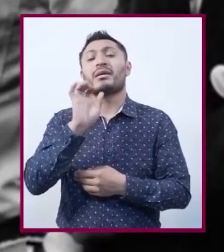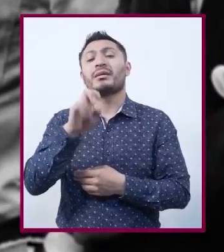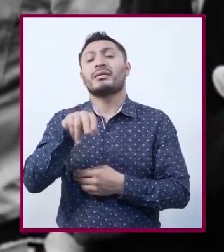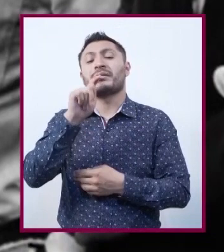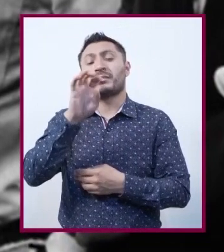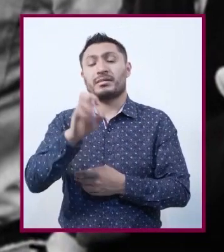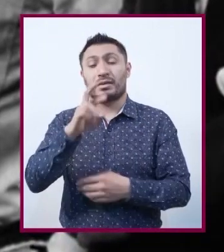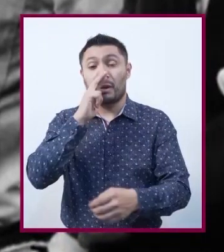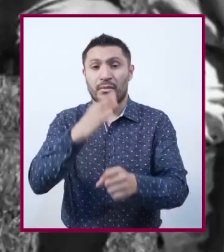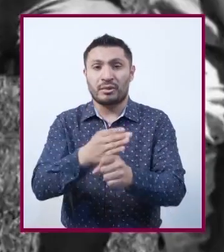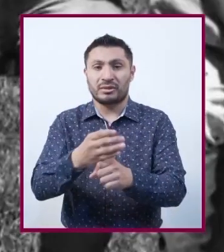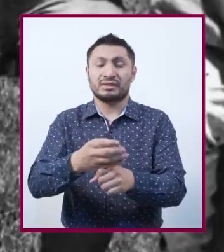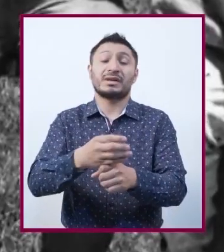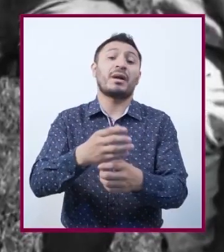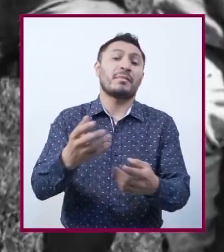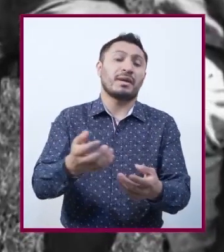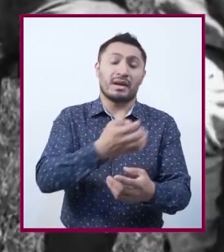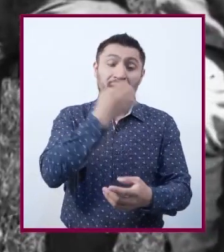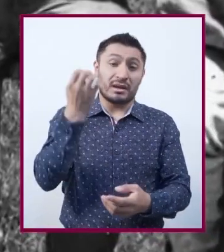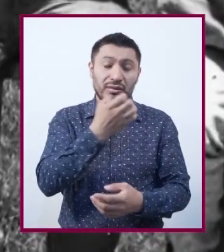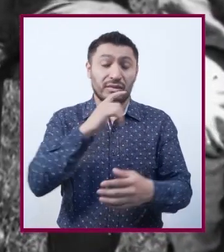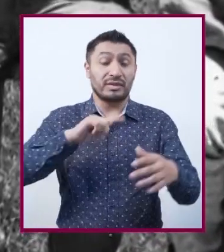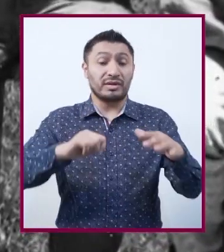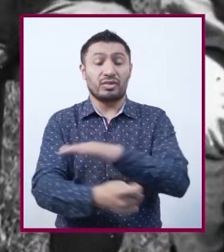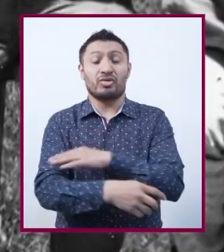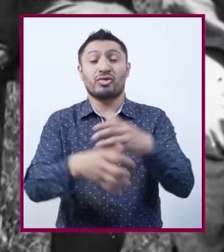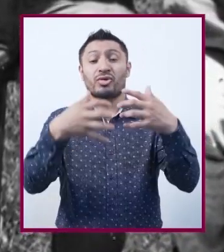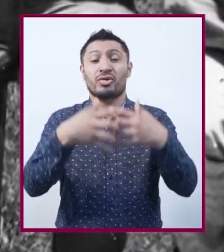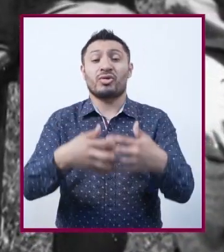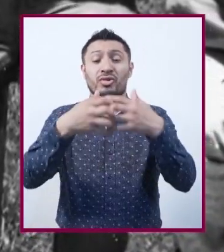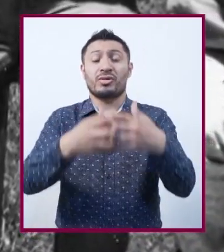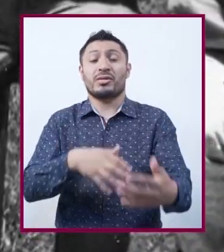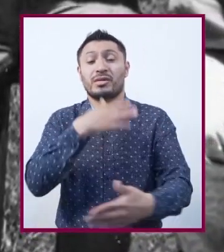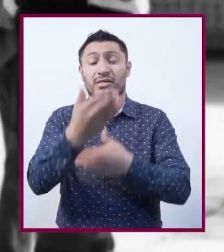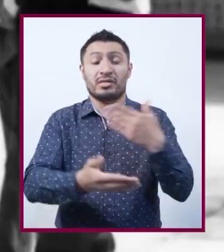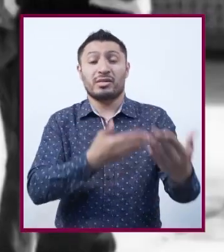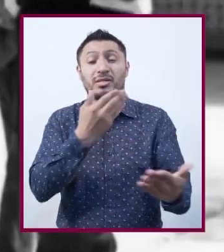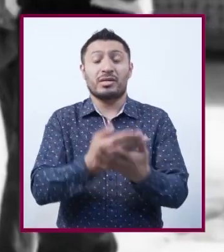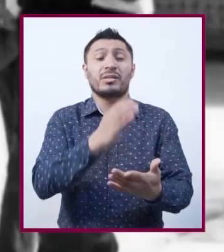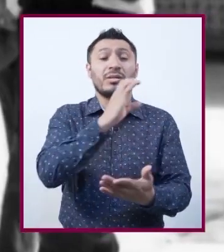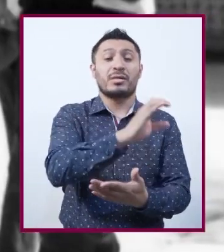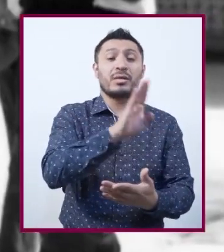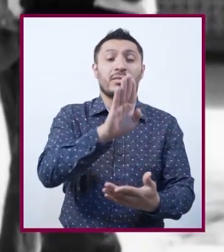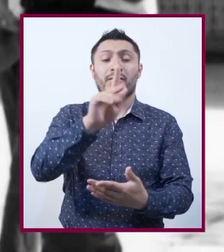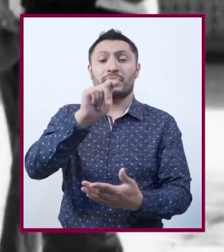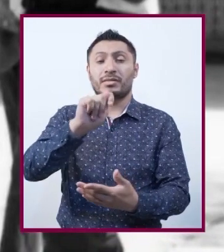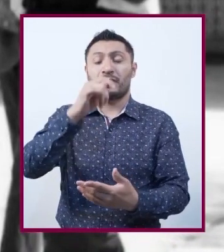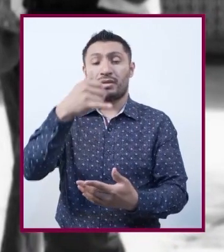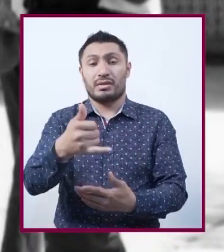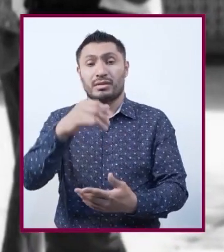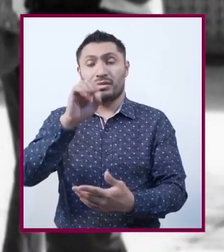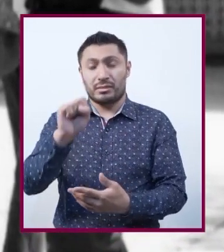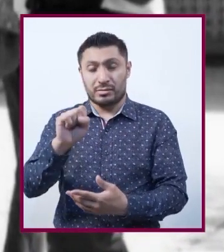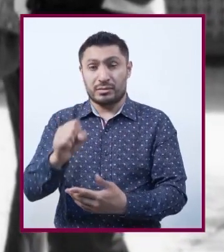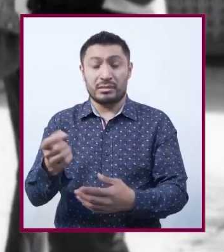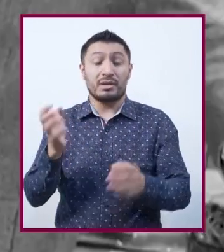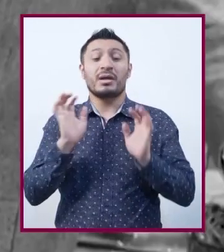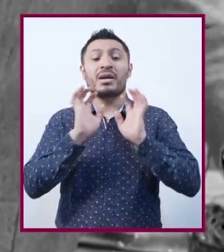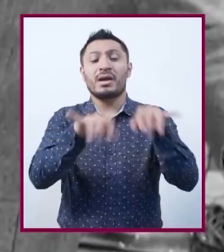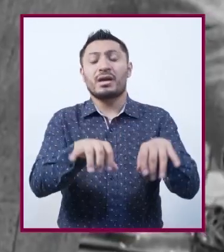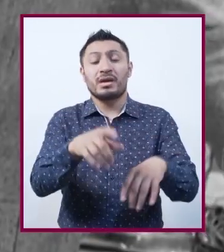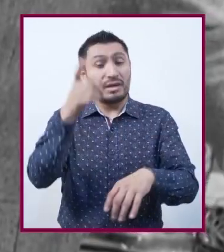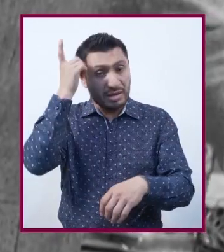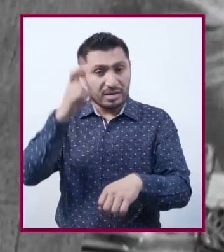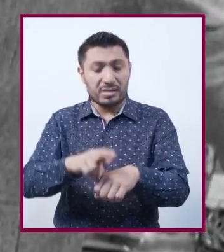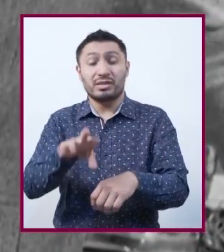de los Centros de Bachillerato Tecnológico Industrial y de Servicios o CBT-IS. adscritos a la Dirección General